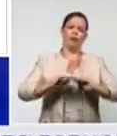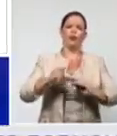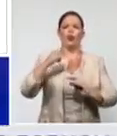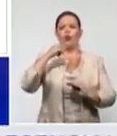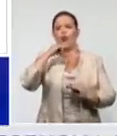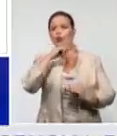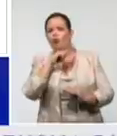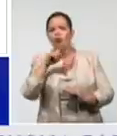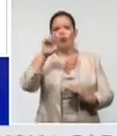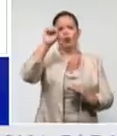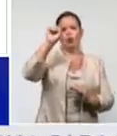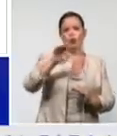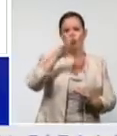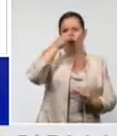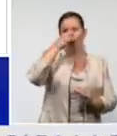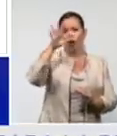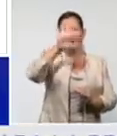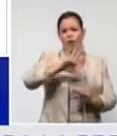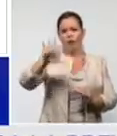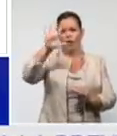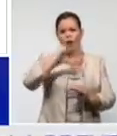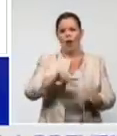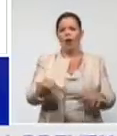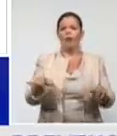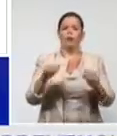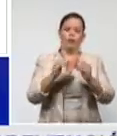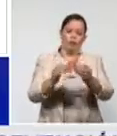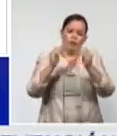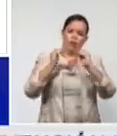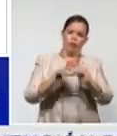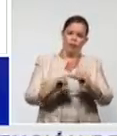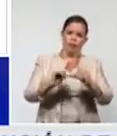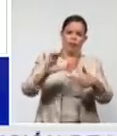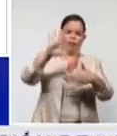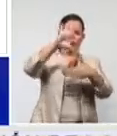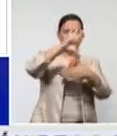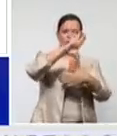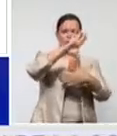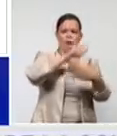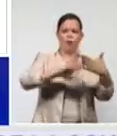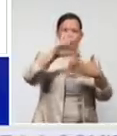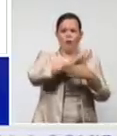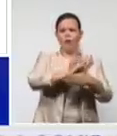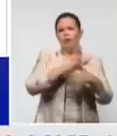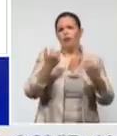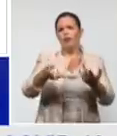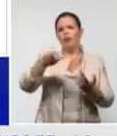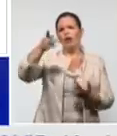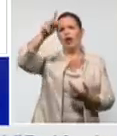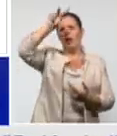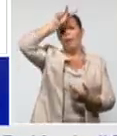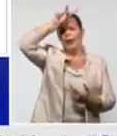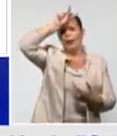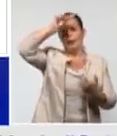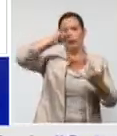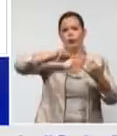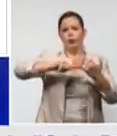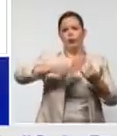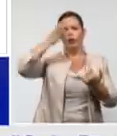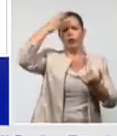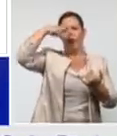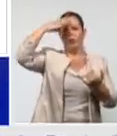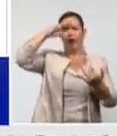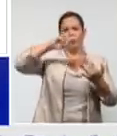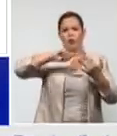nuestro continente, del continente americano, pues Perú, México, Colombia, con